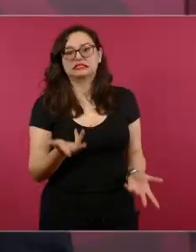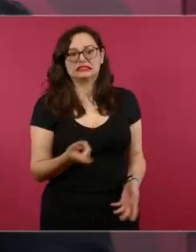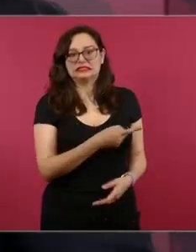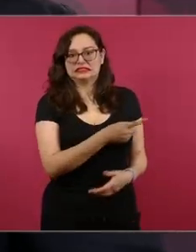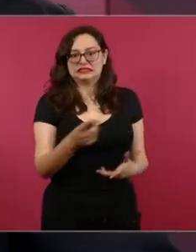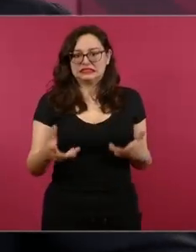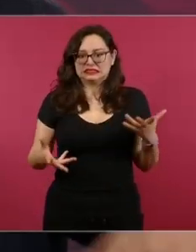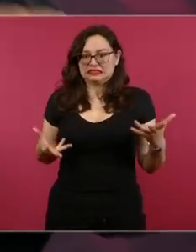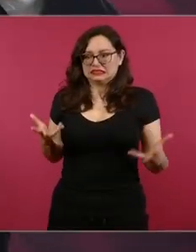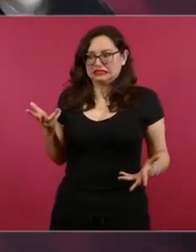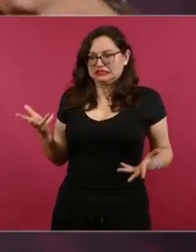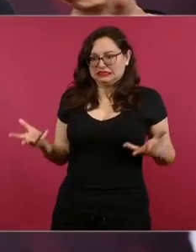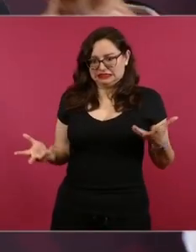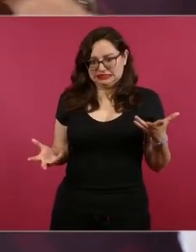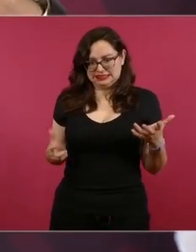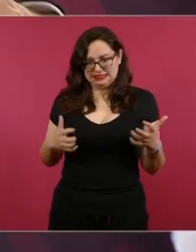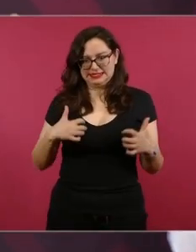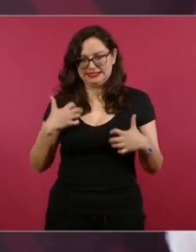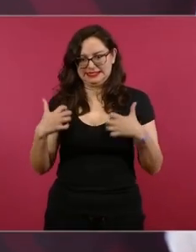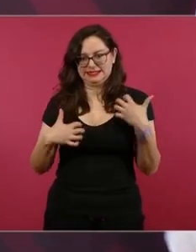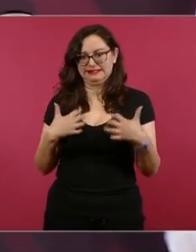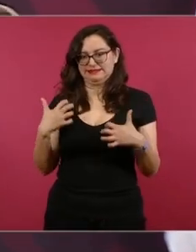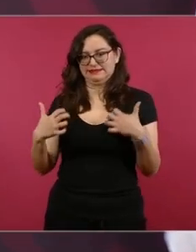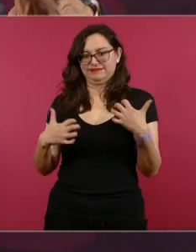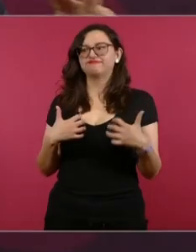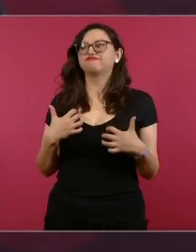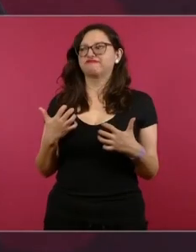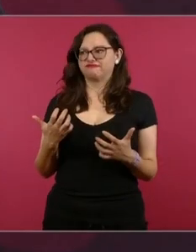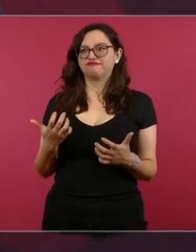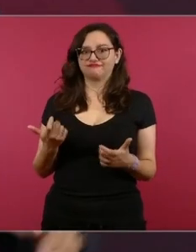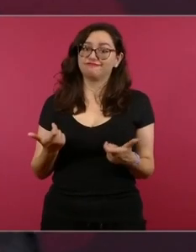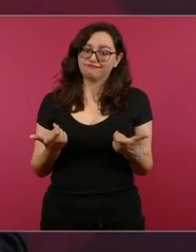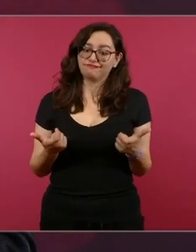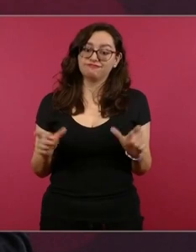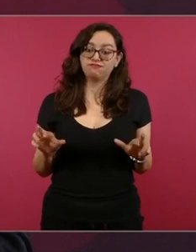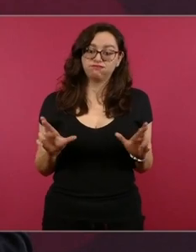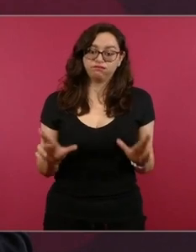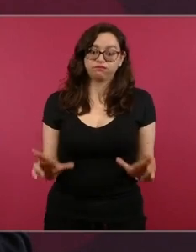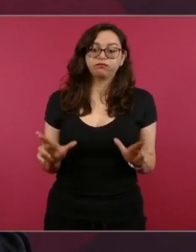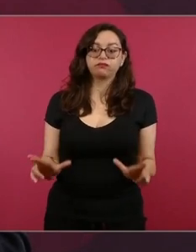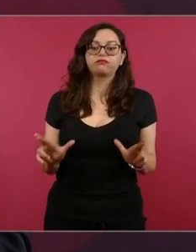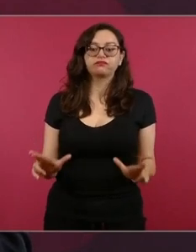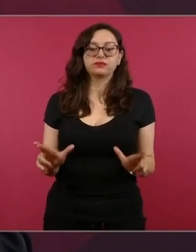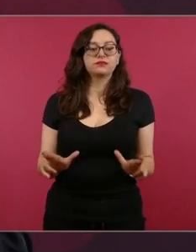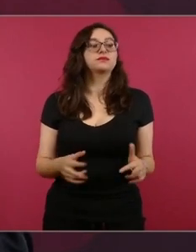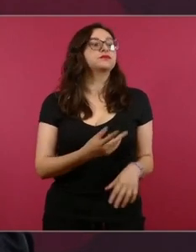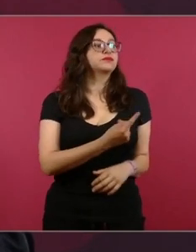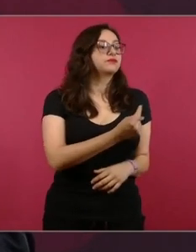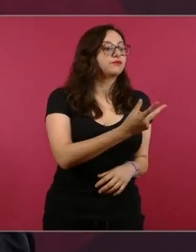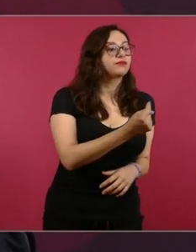tienen control de la mayoría de los medios de comunicación,